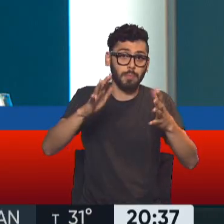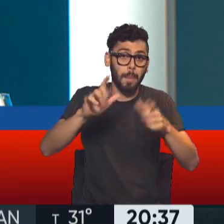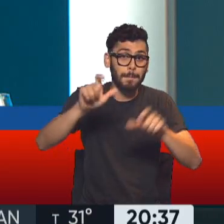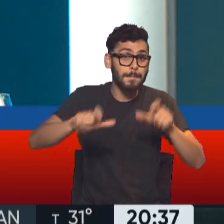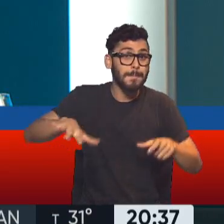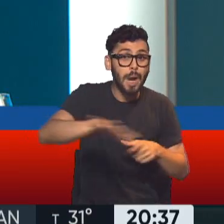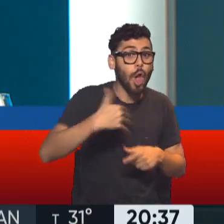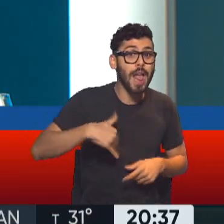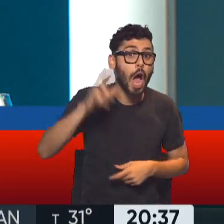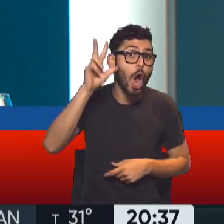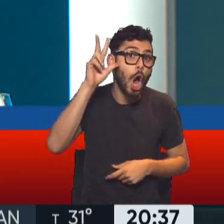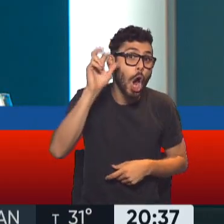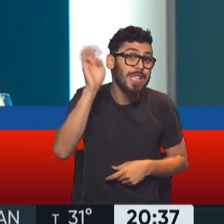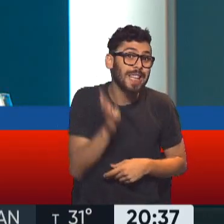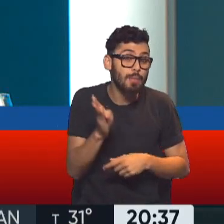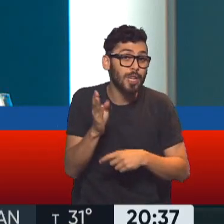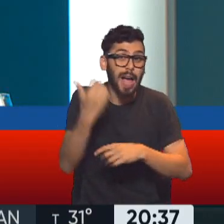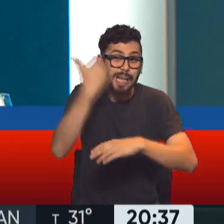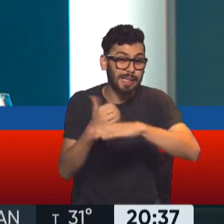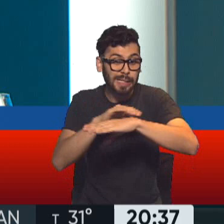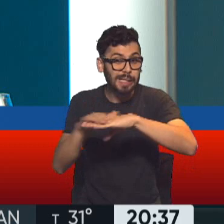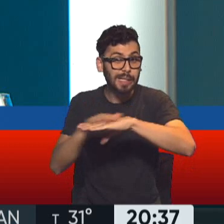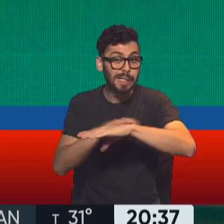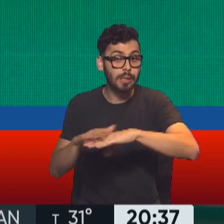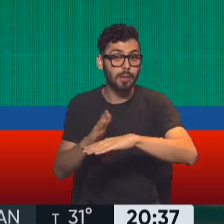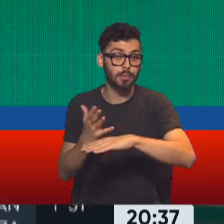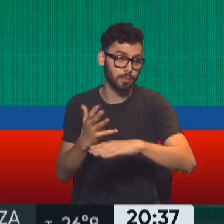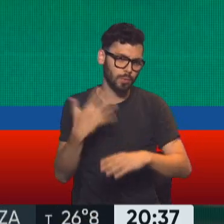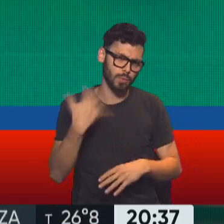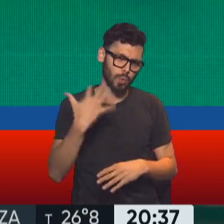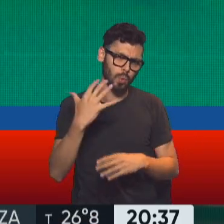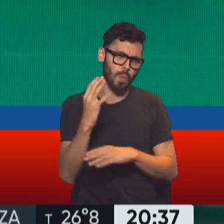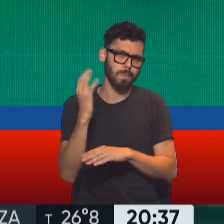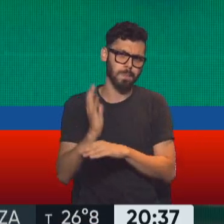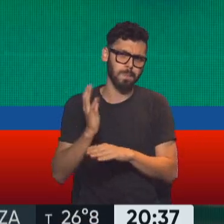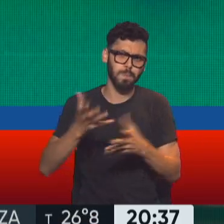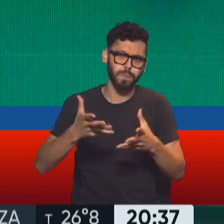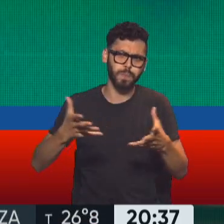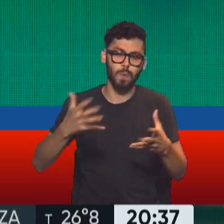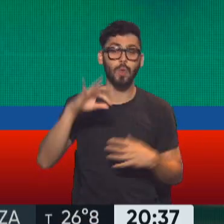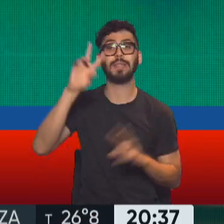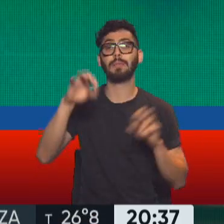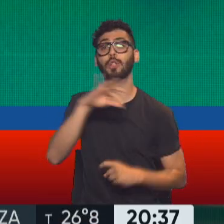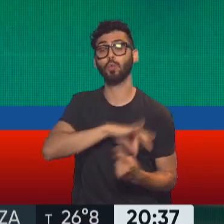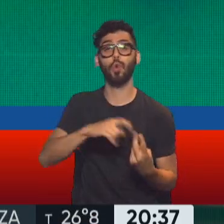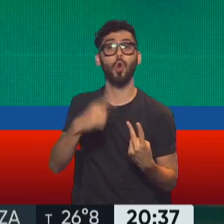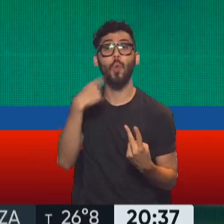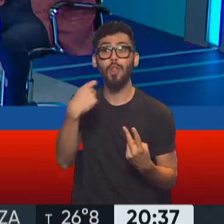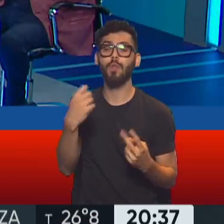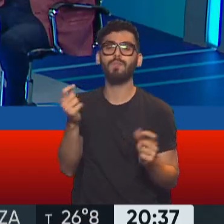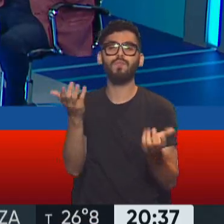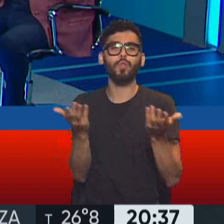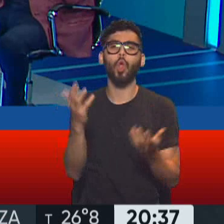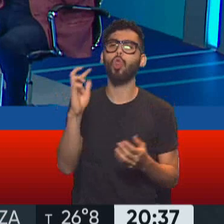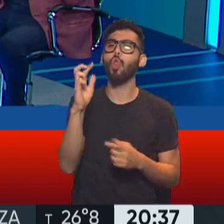de la población argentina. Ojo, es una cifra... Es un deterioro muy importante. Si vemos lo que ha pasado con los salarios, con las jubilaciones en dólares en los